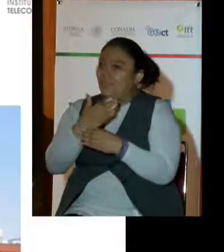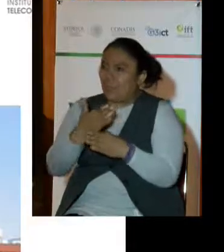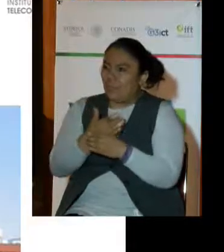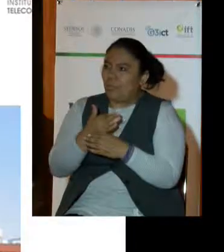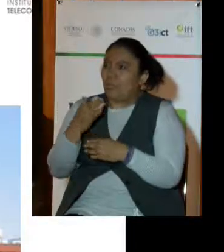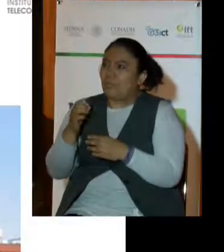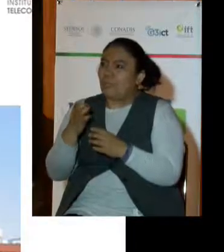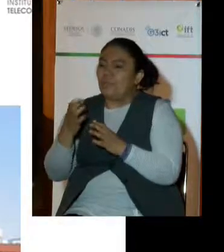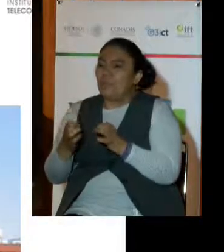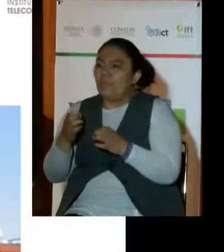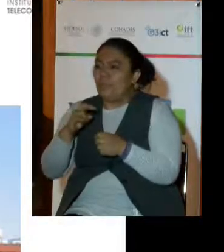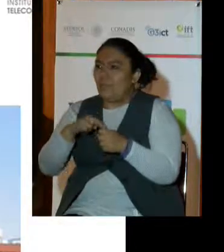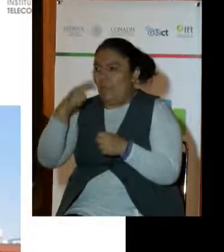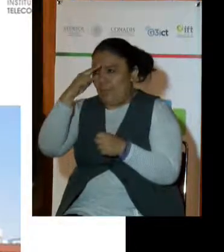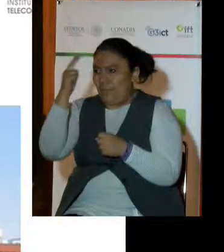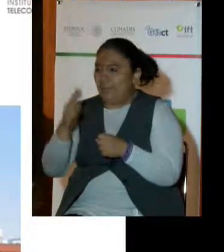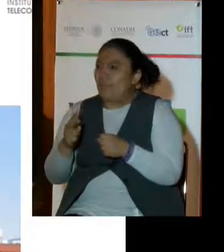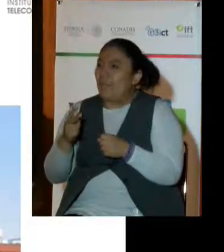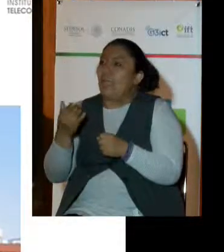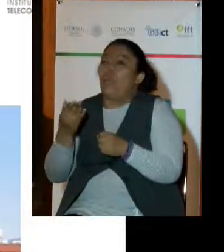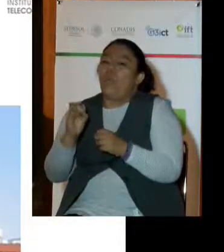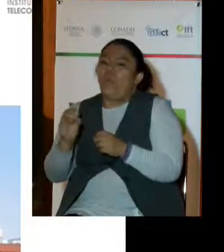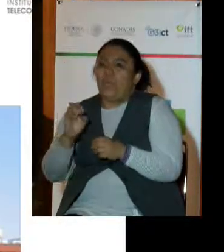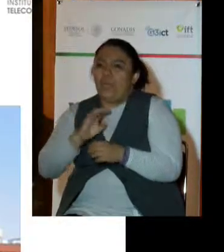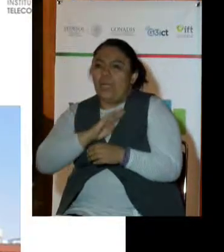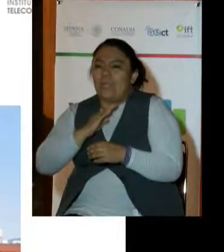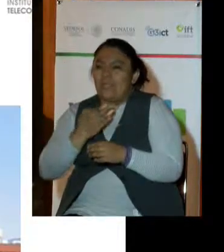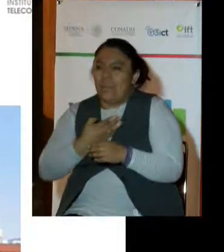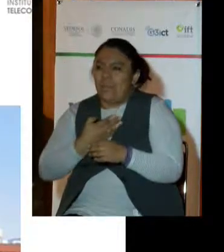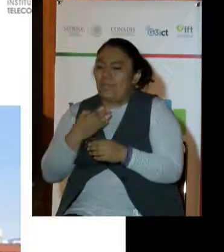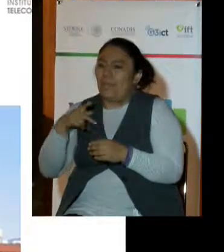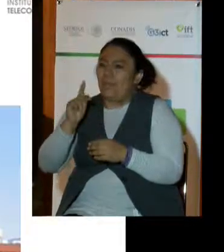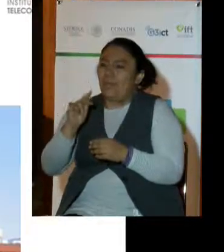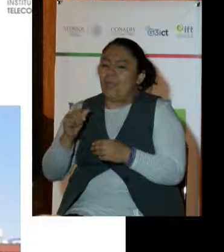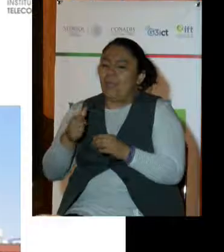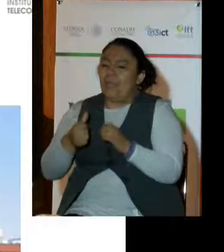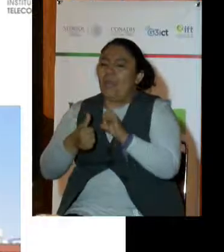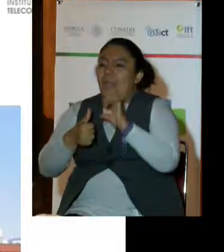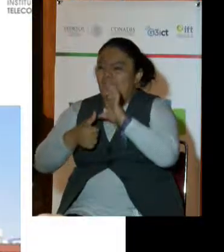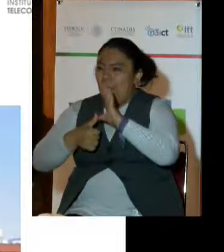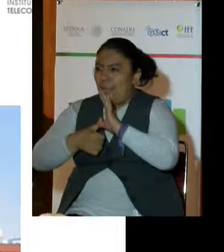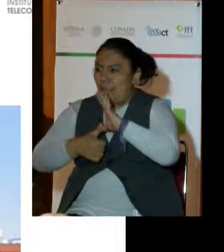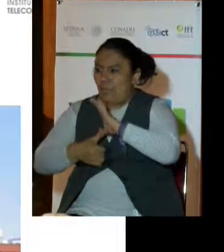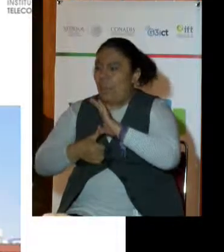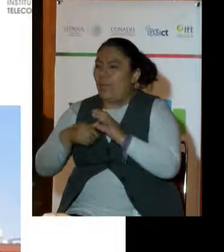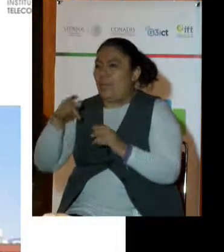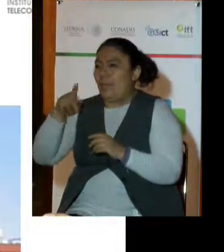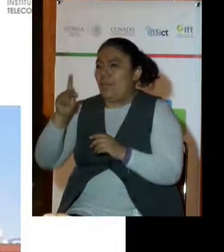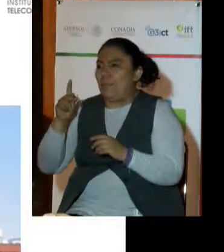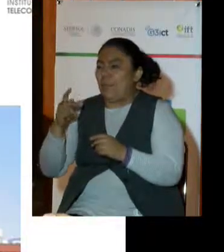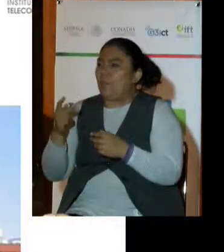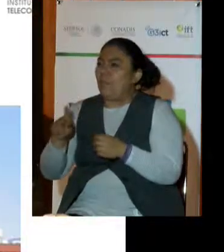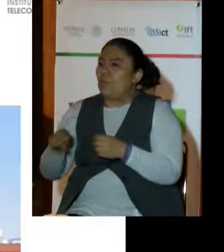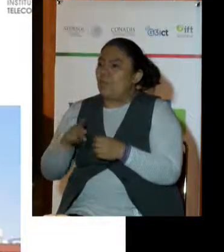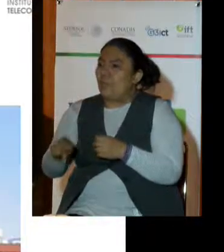que también está en México, y esto ha de ser, no sé si en España o en otro país latinoamericano, pero una caseta